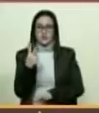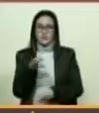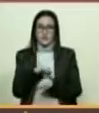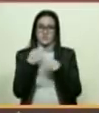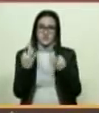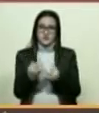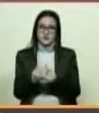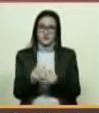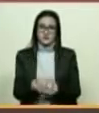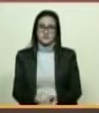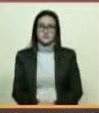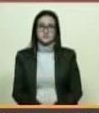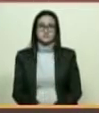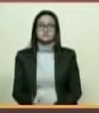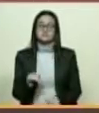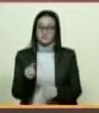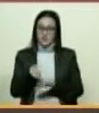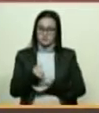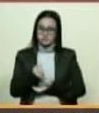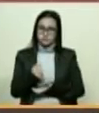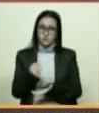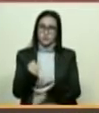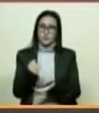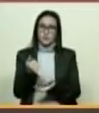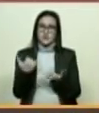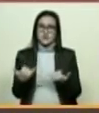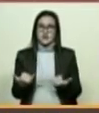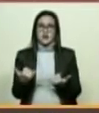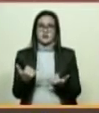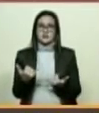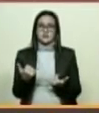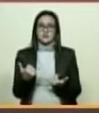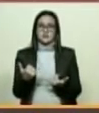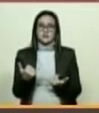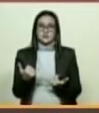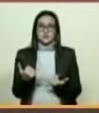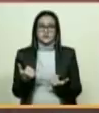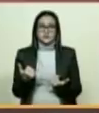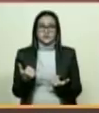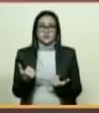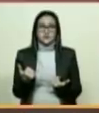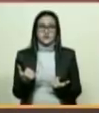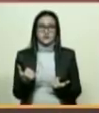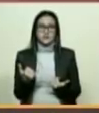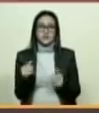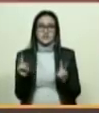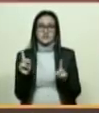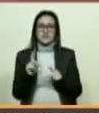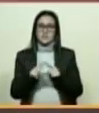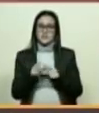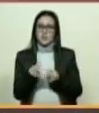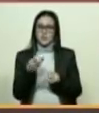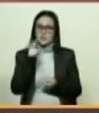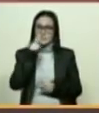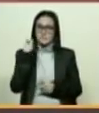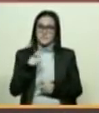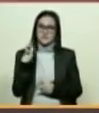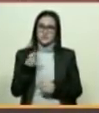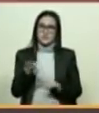778.372 familias que recibirán, que reciben ya una asignación que está discriminada según el número